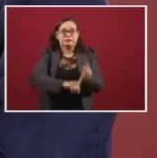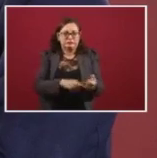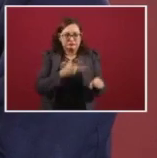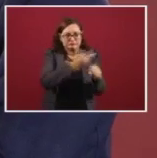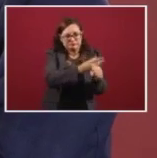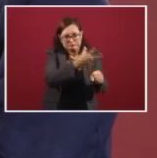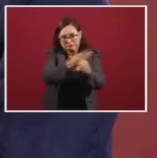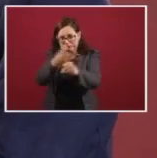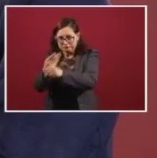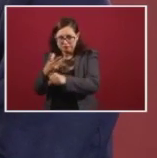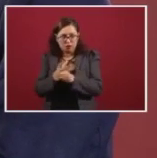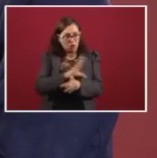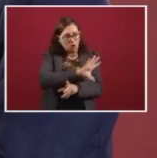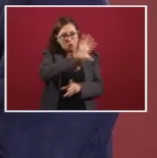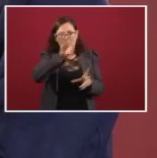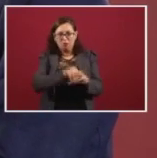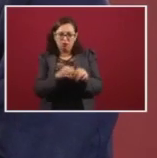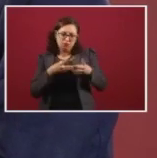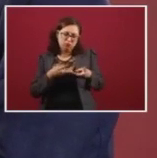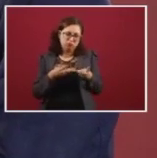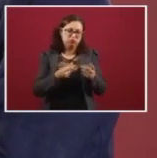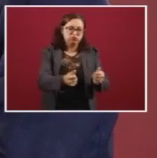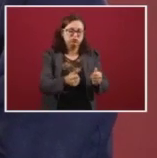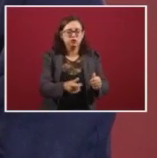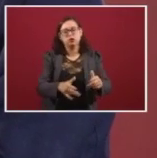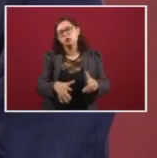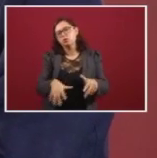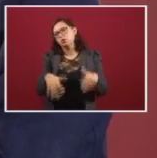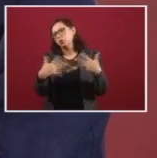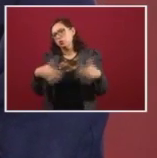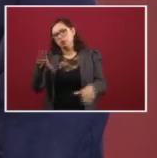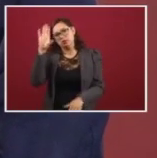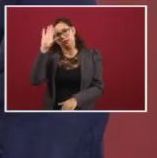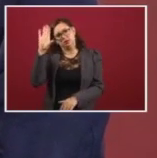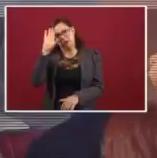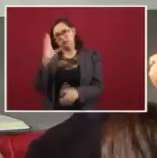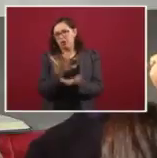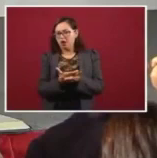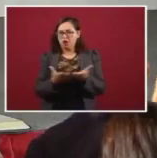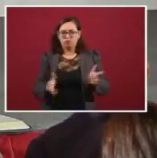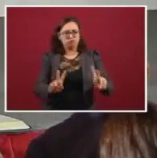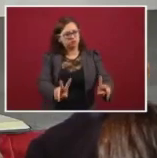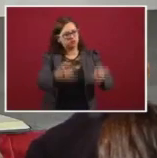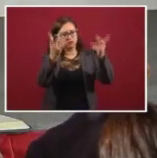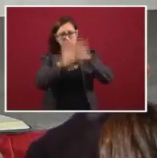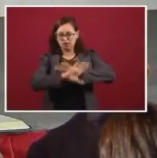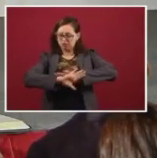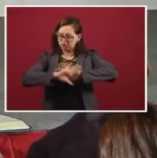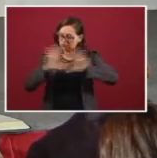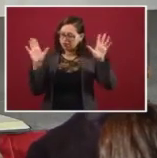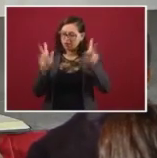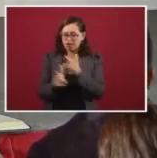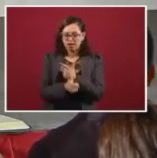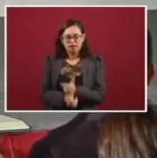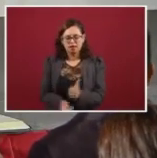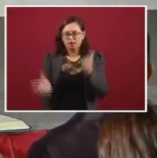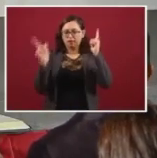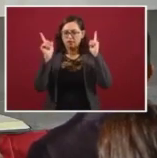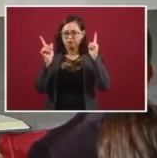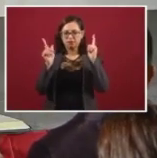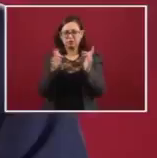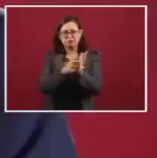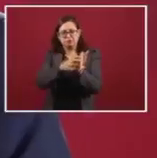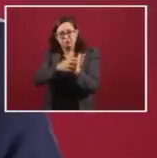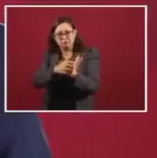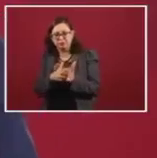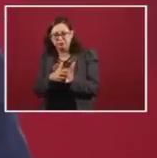esos gastos, ¿sí? Ya es otra cosa, es lo que podamos pagar en